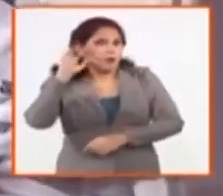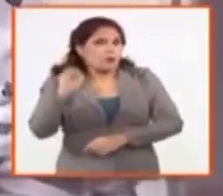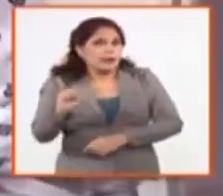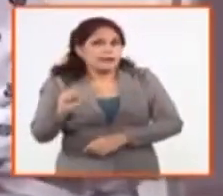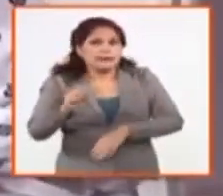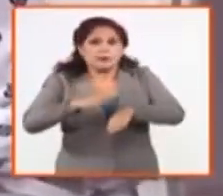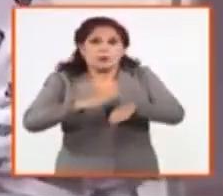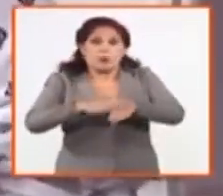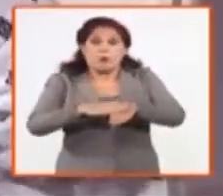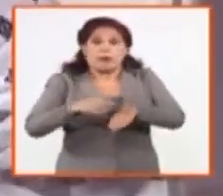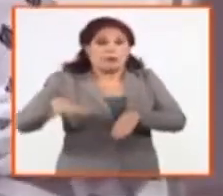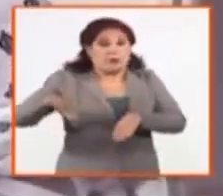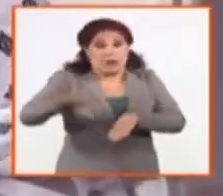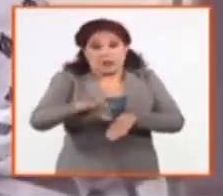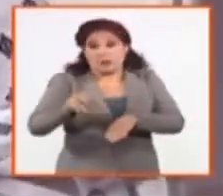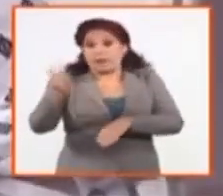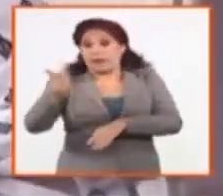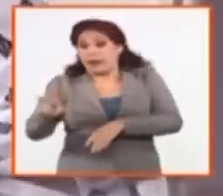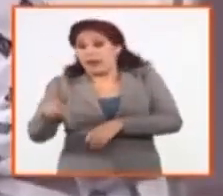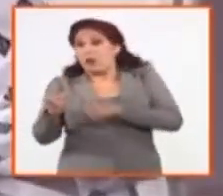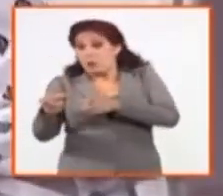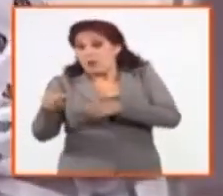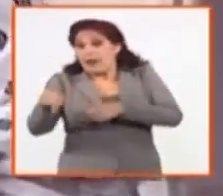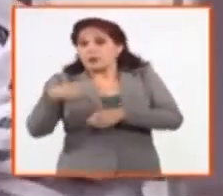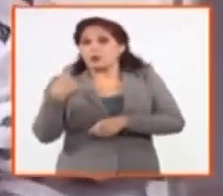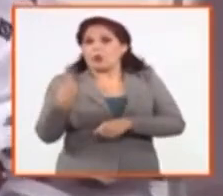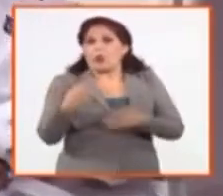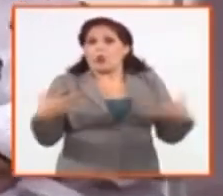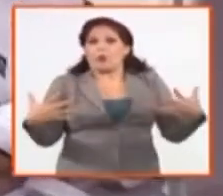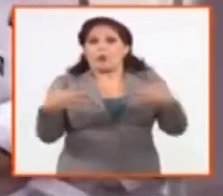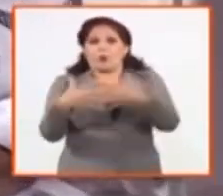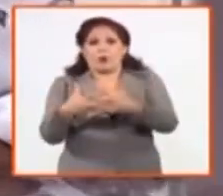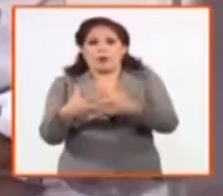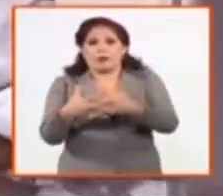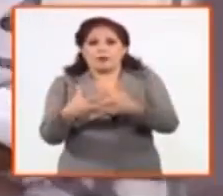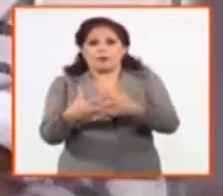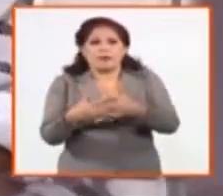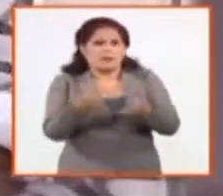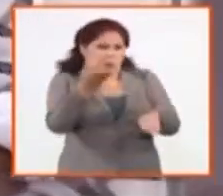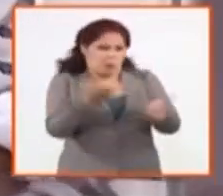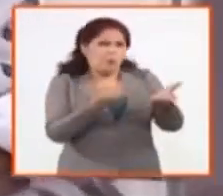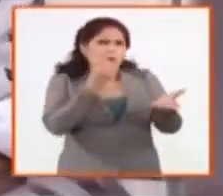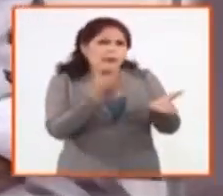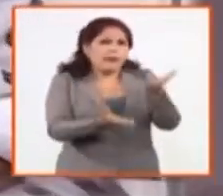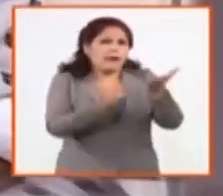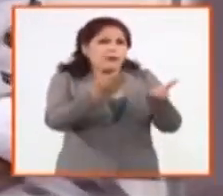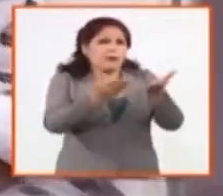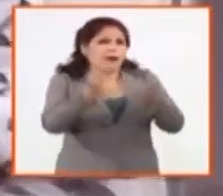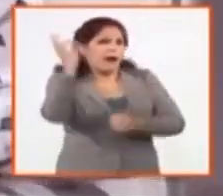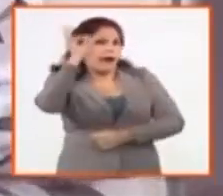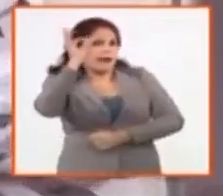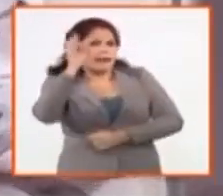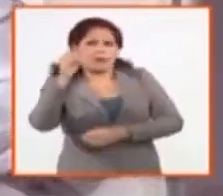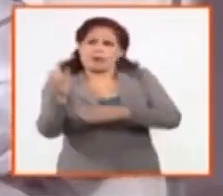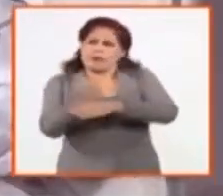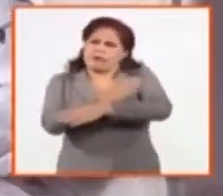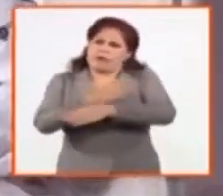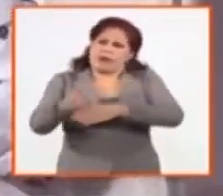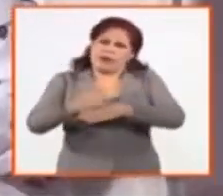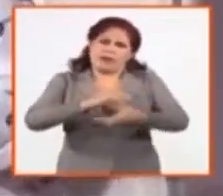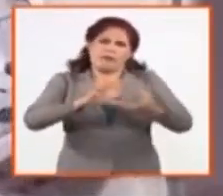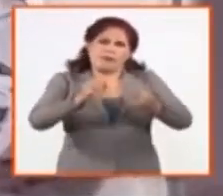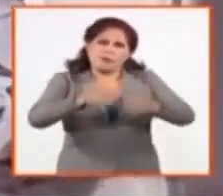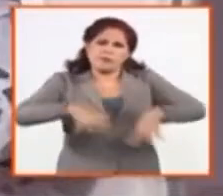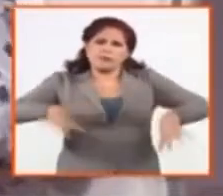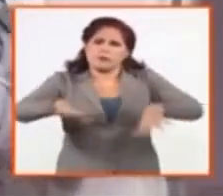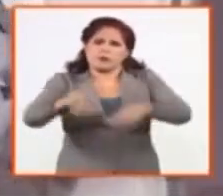unió. Por eso decía, no es comparable con Afganistán. Se puede comparar, pero las diferencias son abismales. Entonces,